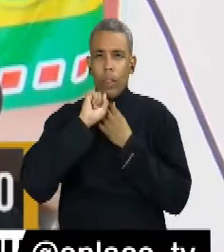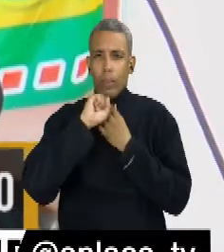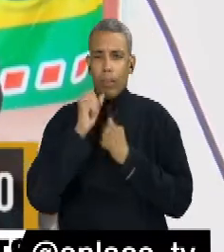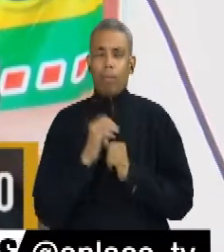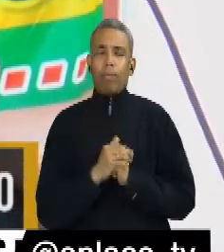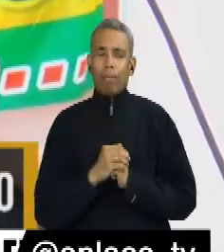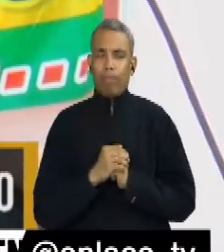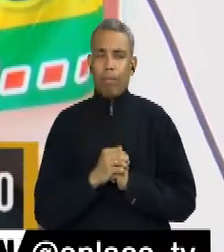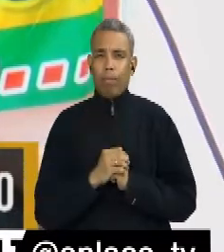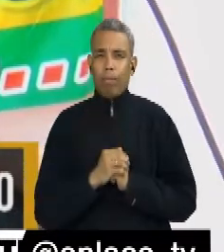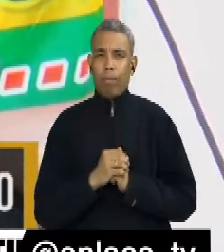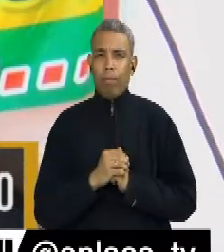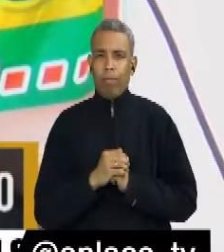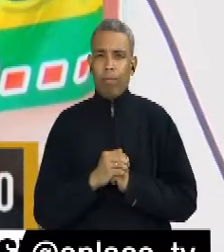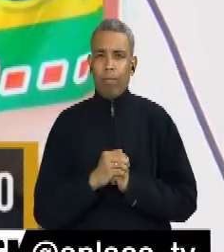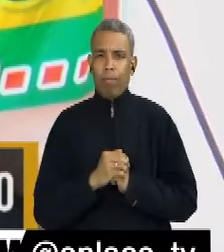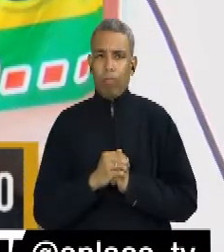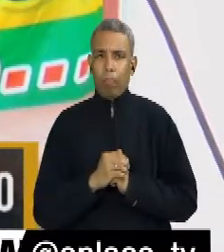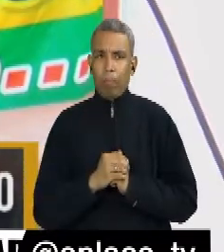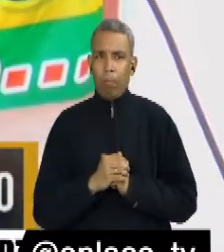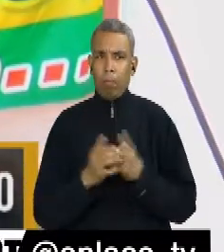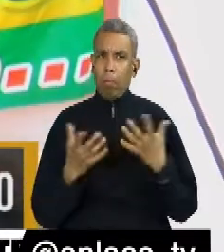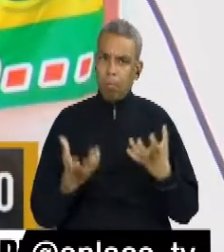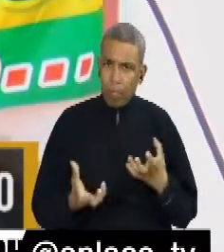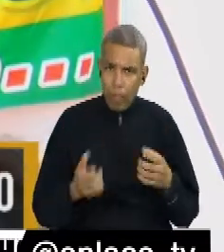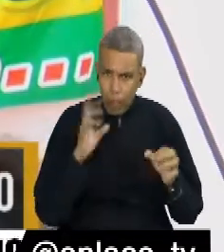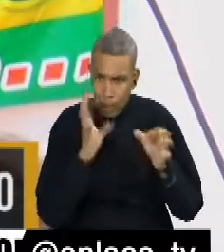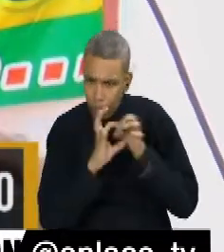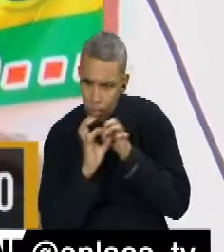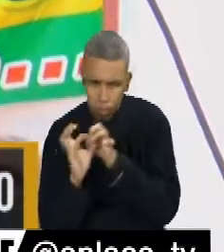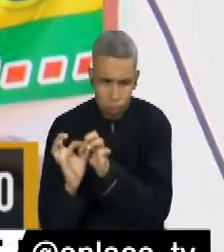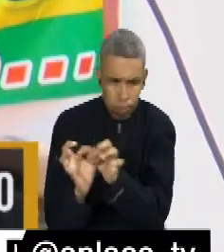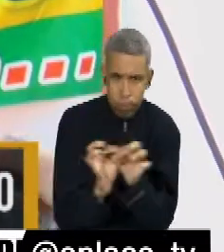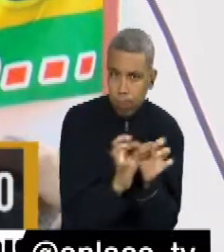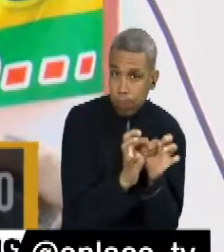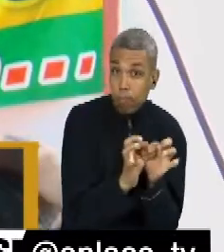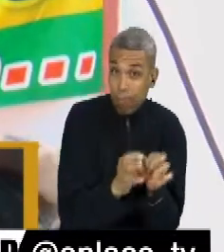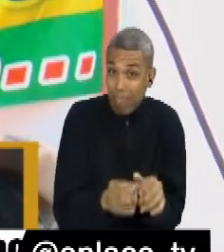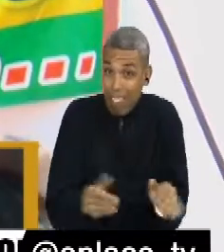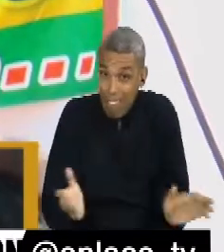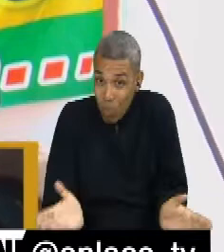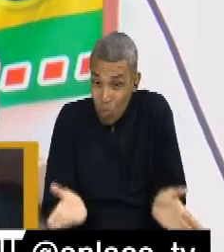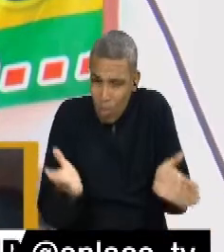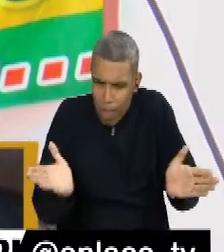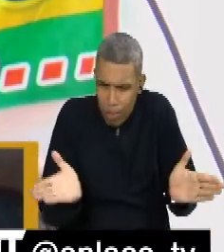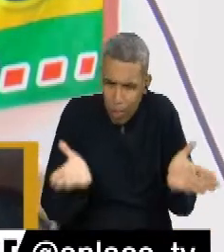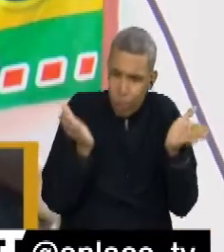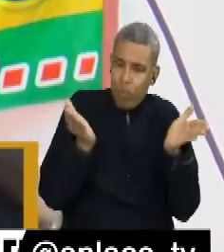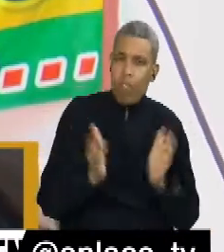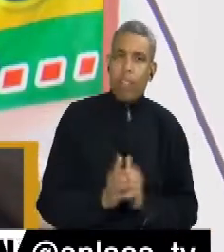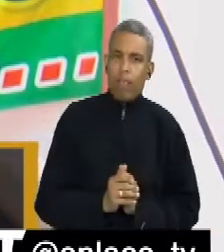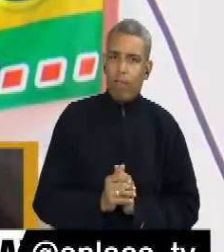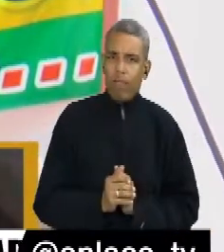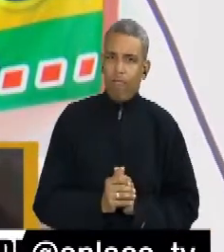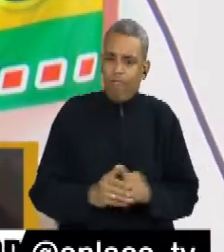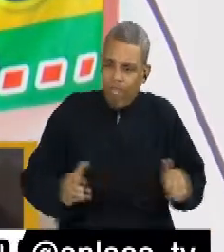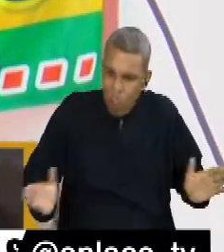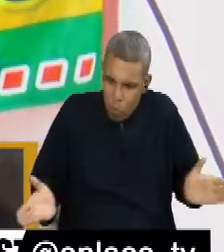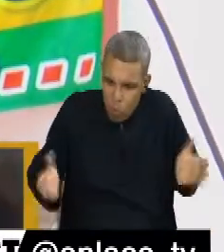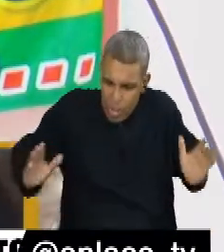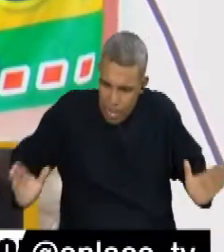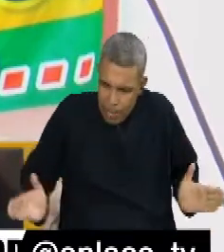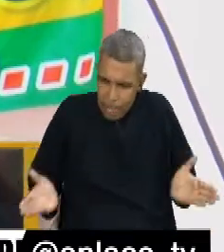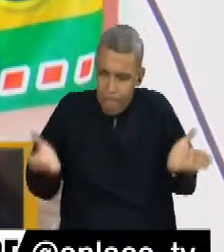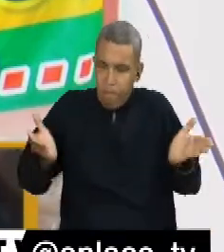haciendo un ejercicio de crecimiento en unidad de todos los compañeros a nivel de voluntarios y en estos términos, a partir hace